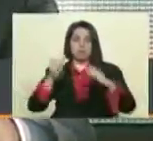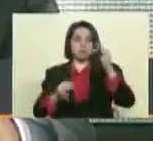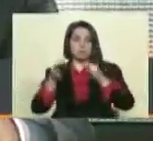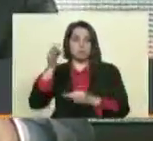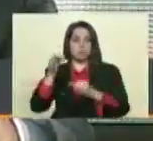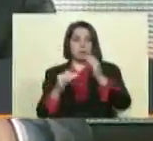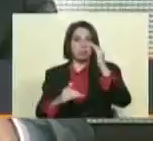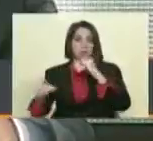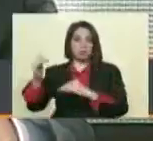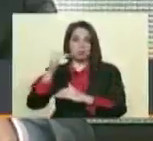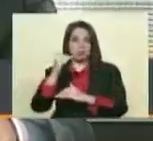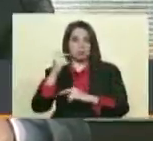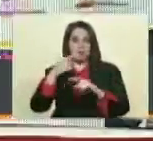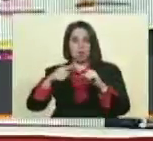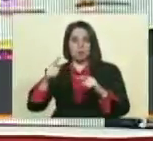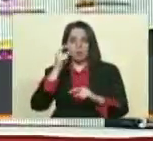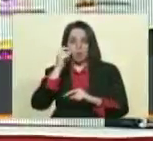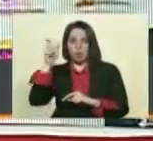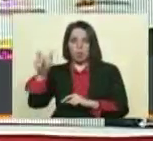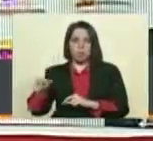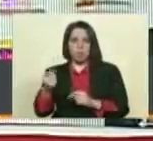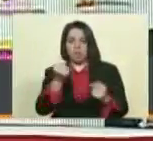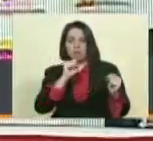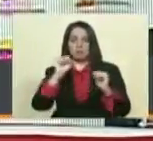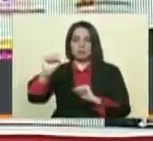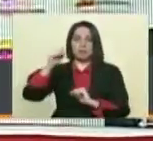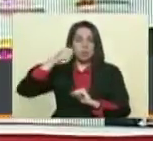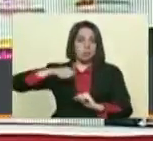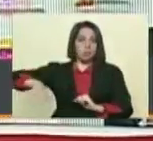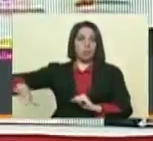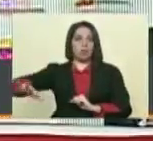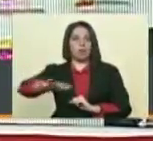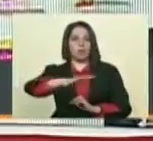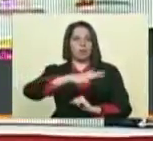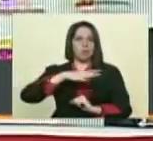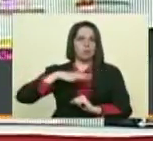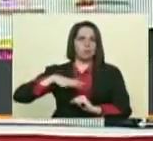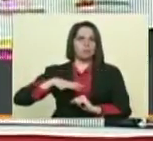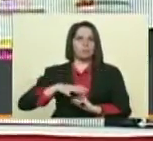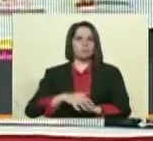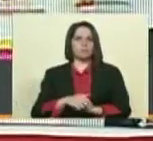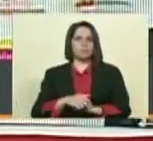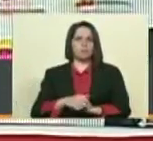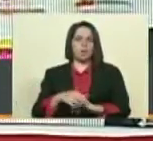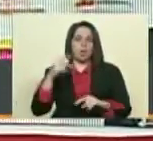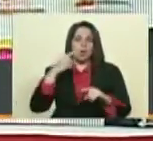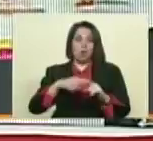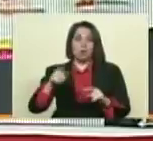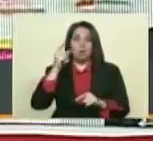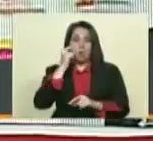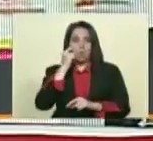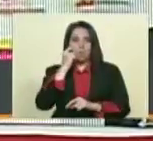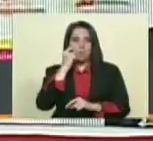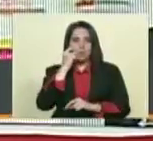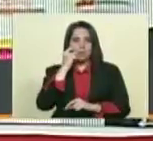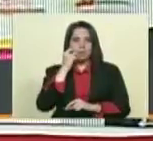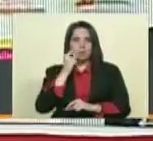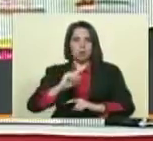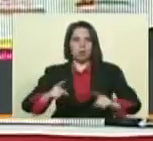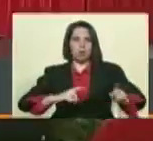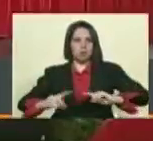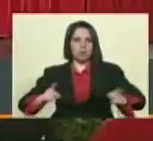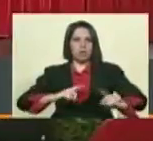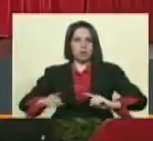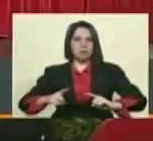al profesor Alfredo Ruiz Angulo, defensor del pueblo, al profesor Manuel Galindo Ballesteros, Contralor General